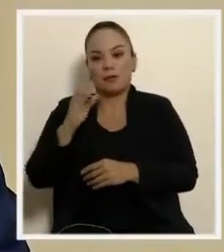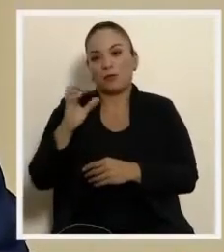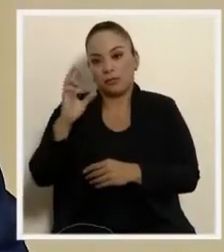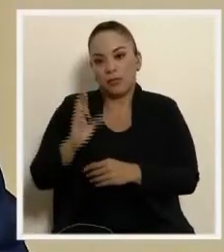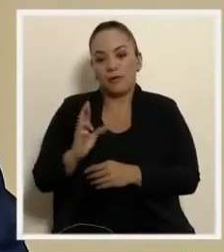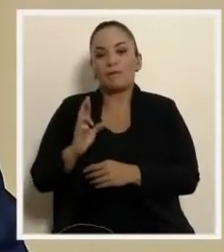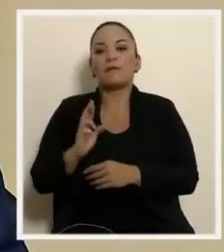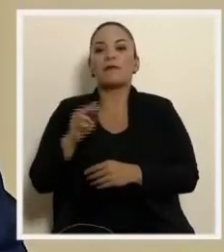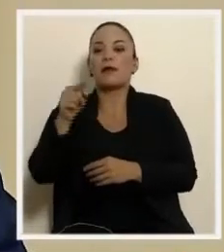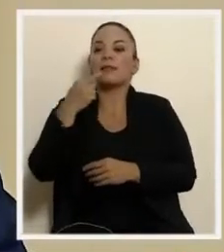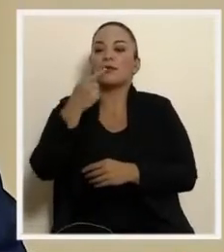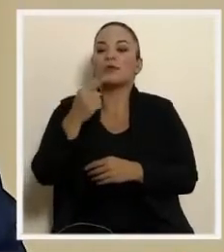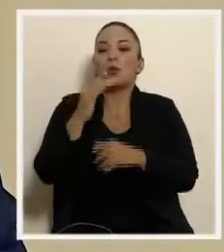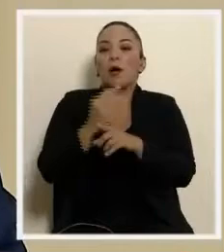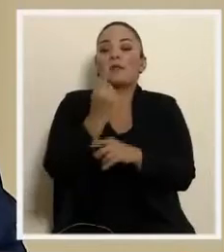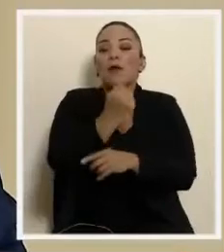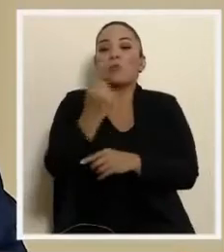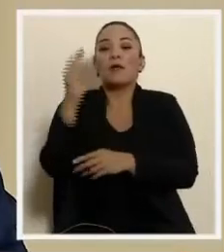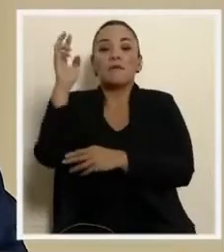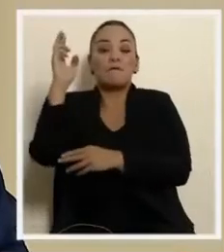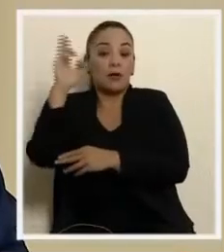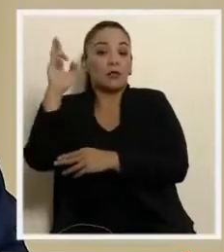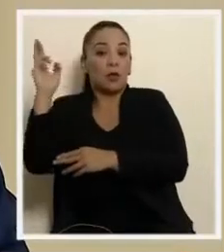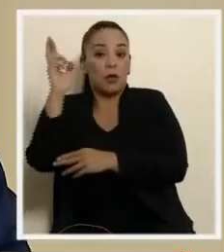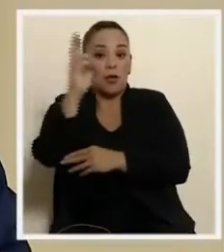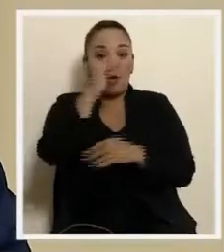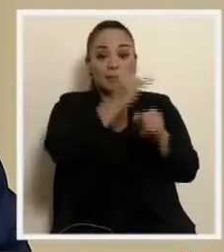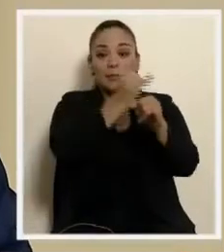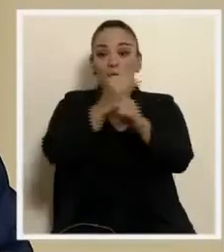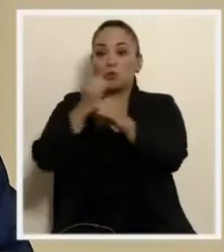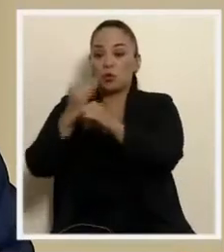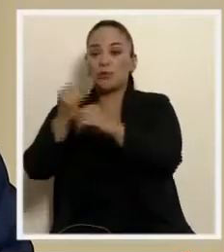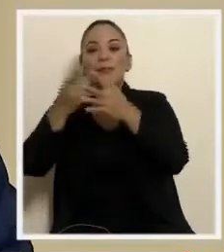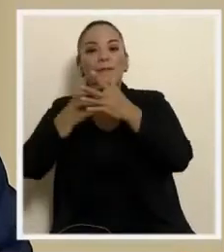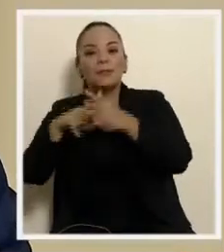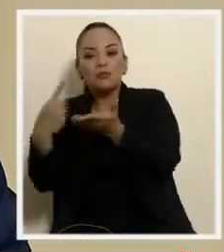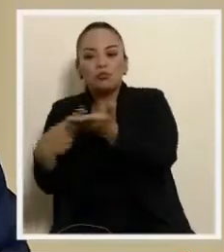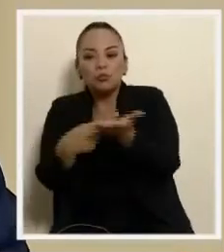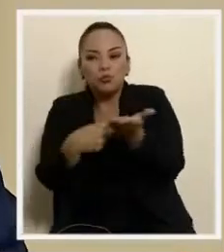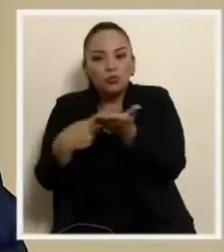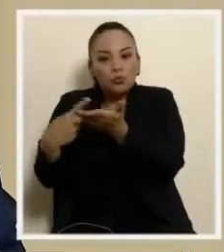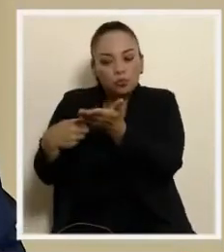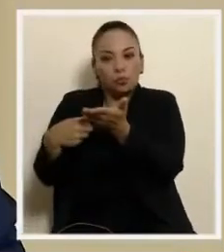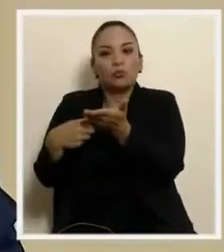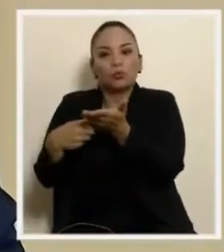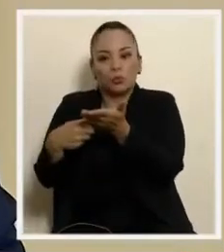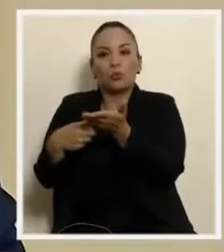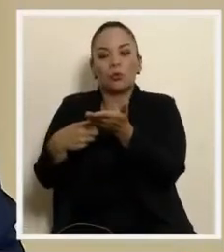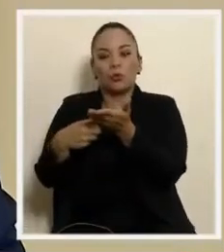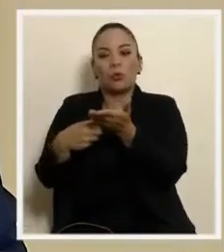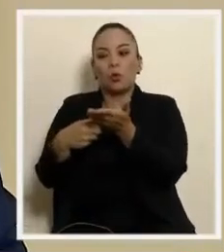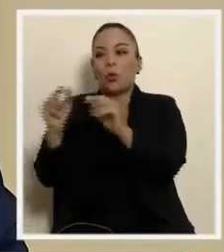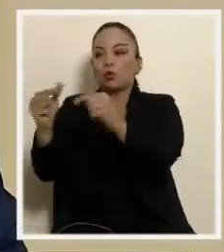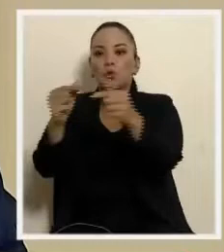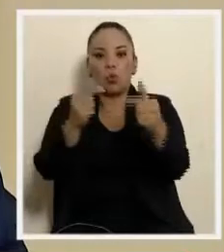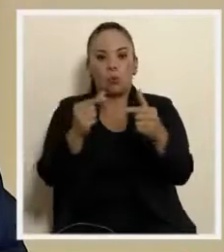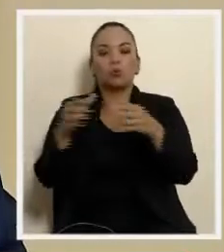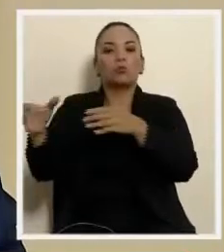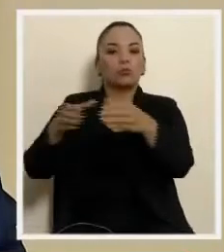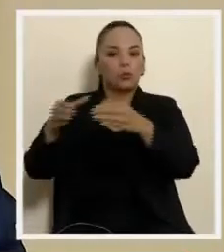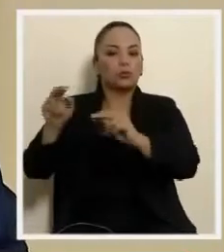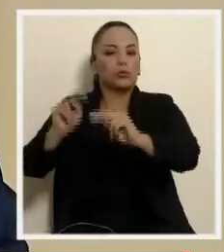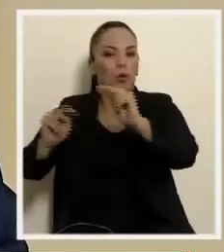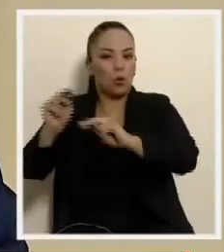de las rectorías de las instituciones comencemos a conversar con las cámaras, sobre todo, y también con los